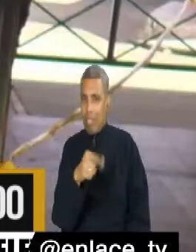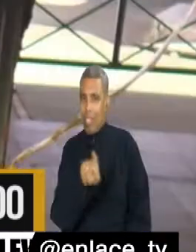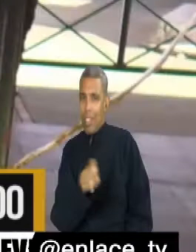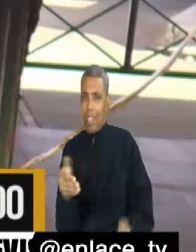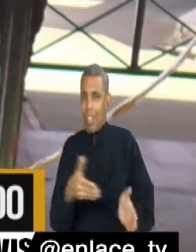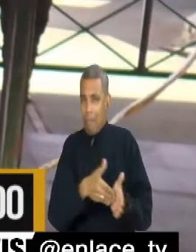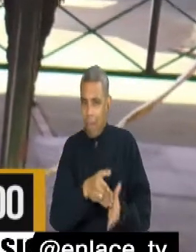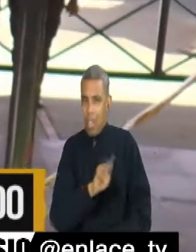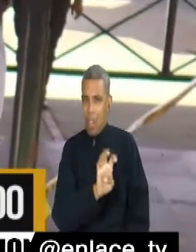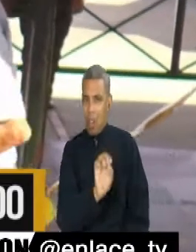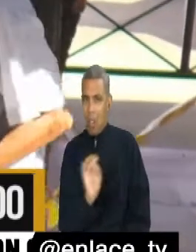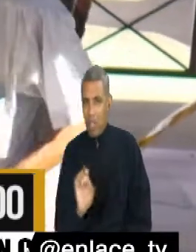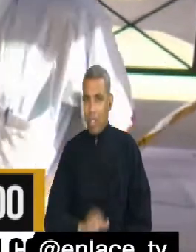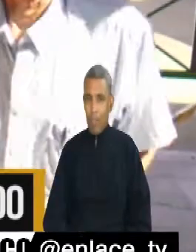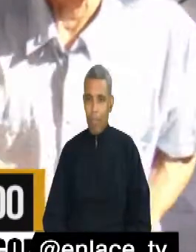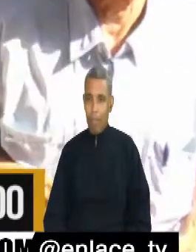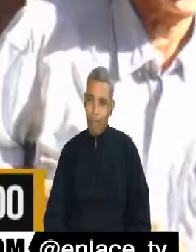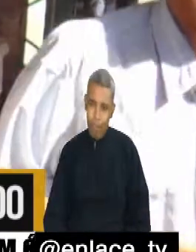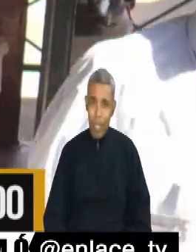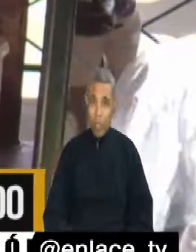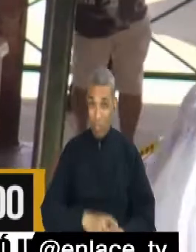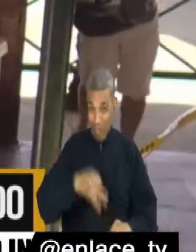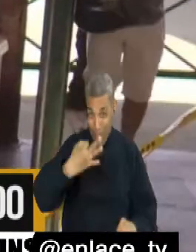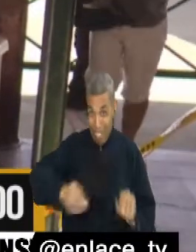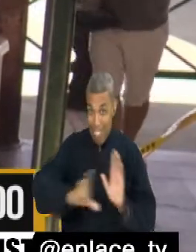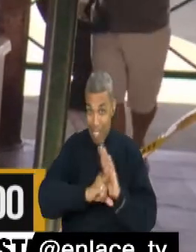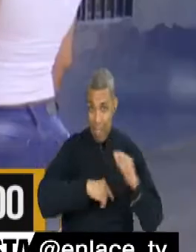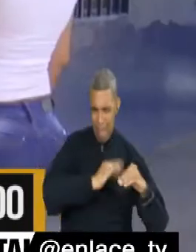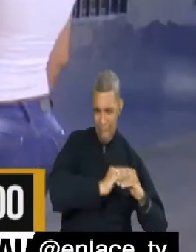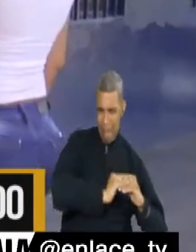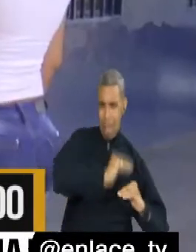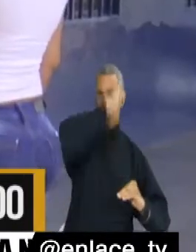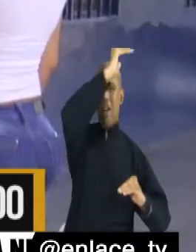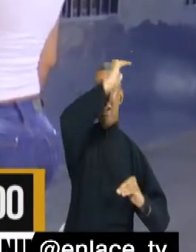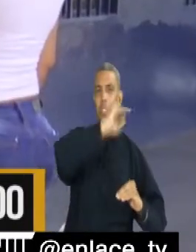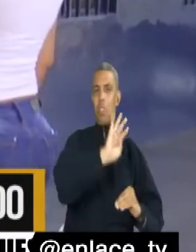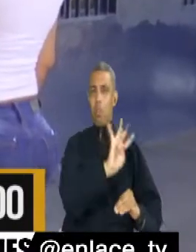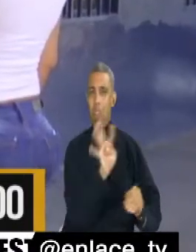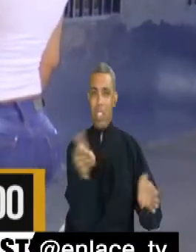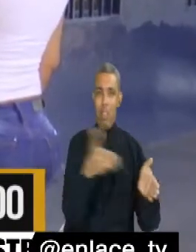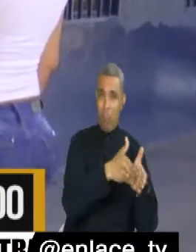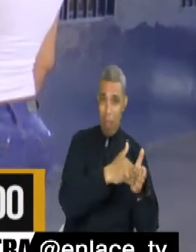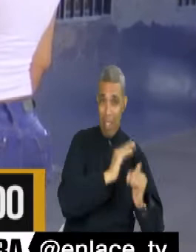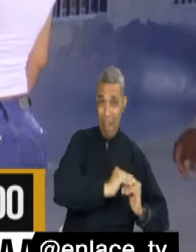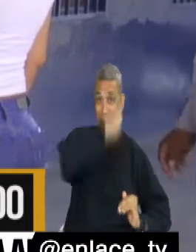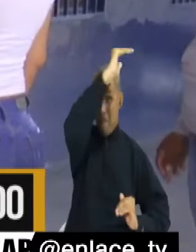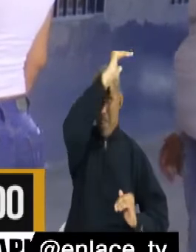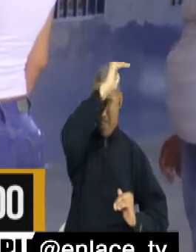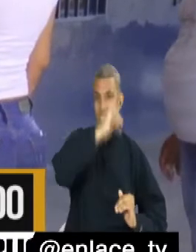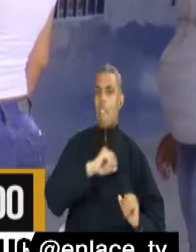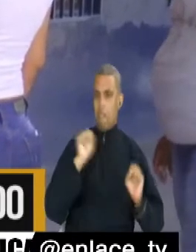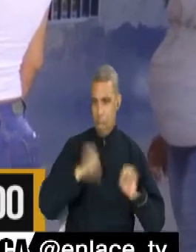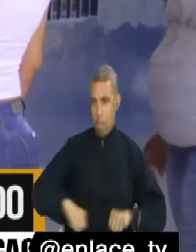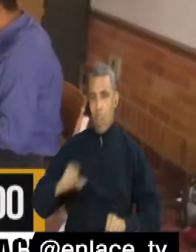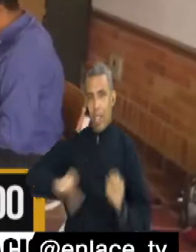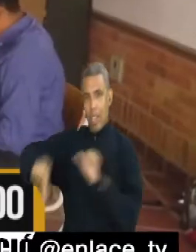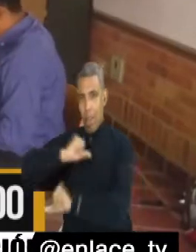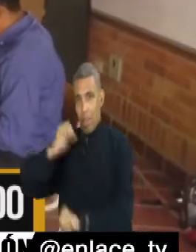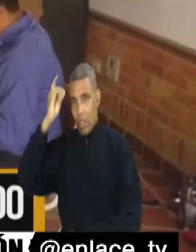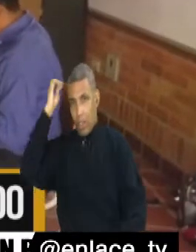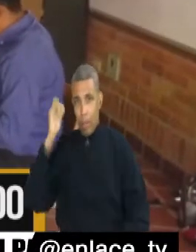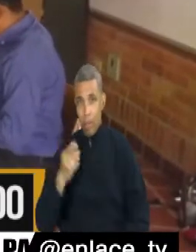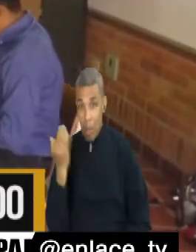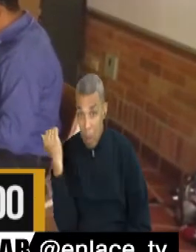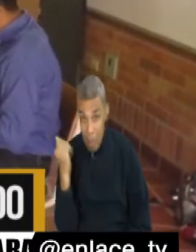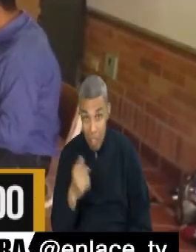16.902, no se logró el umbral de 42.200 sufragantes requeridos para revocar el mandato del alcalde de Barranca Bermeja.